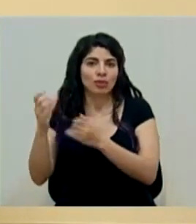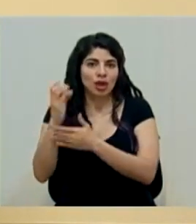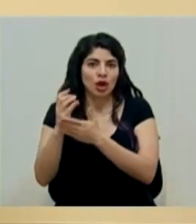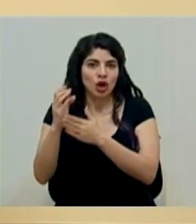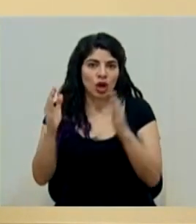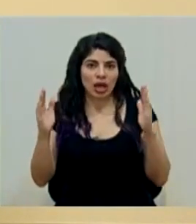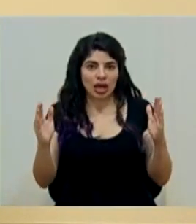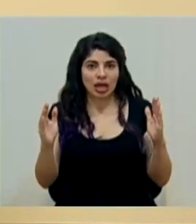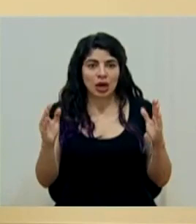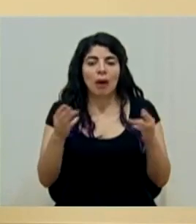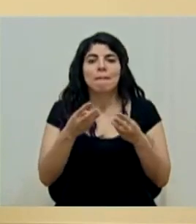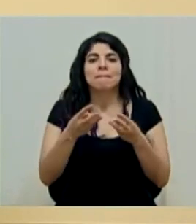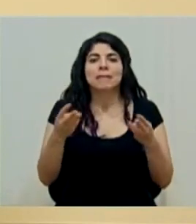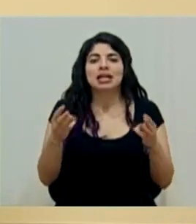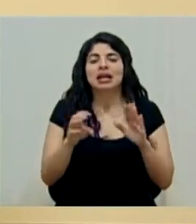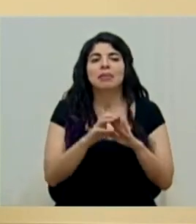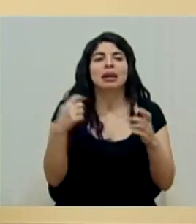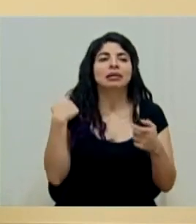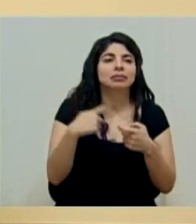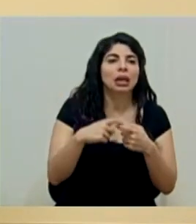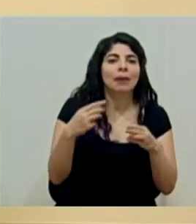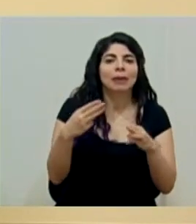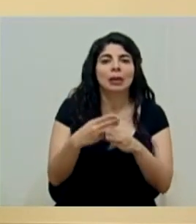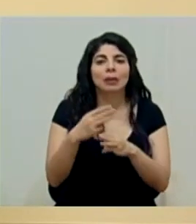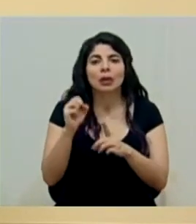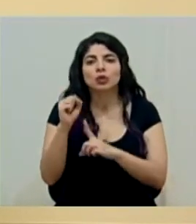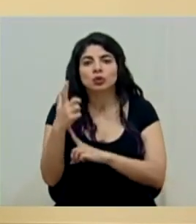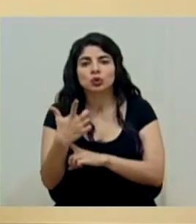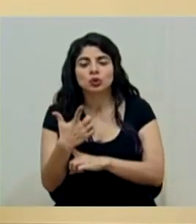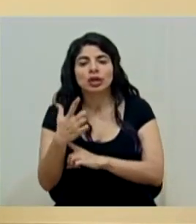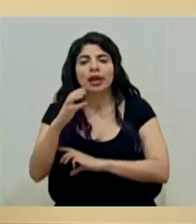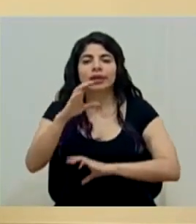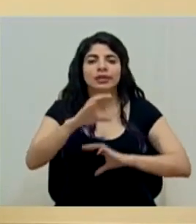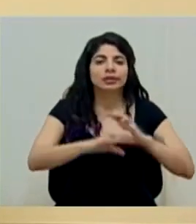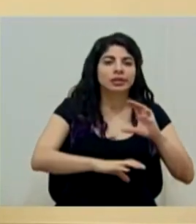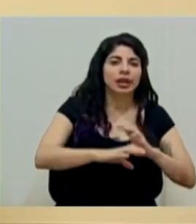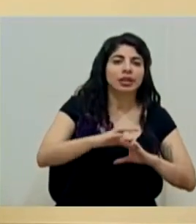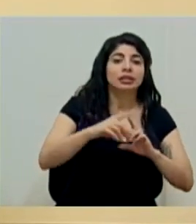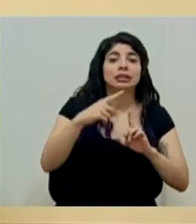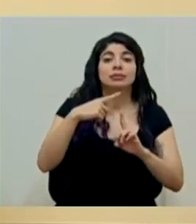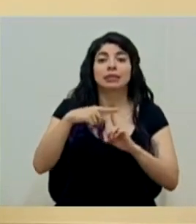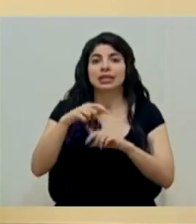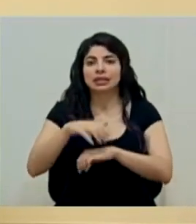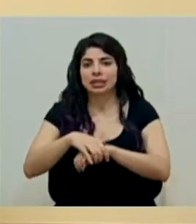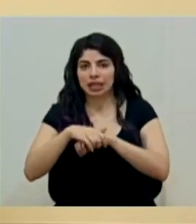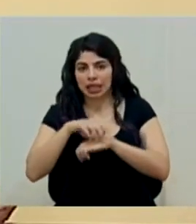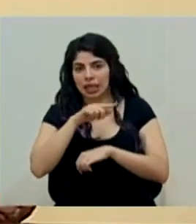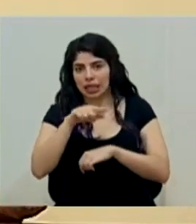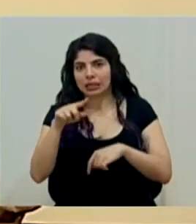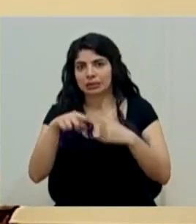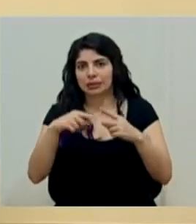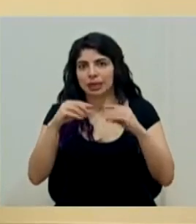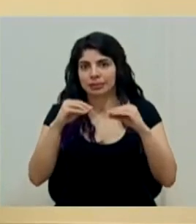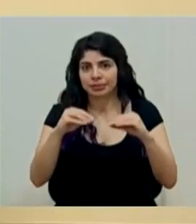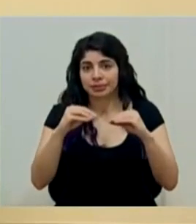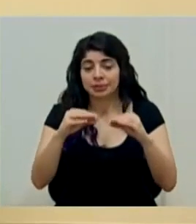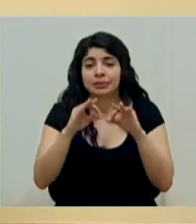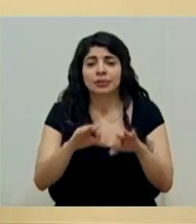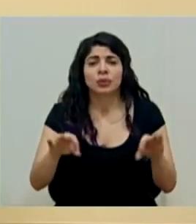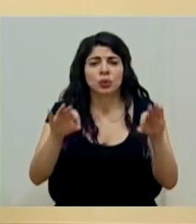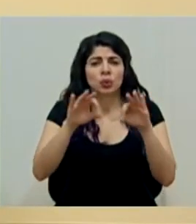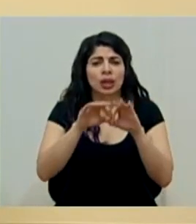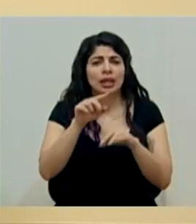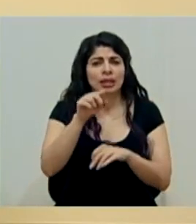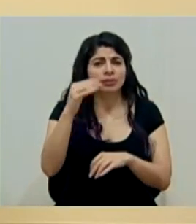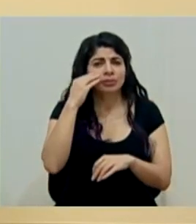secundaria, en asignaturas como español, matemática, estudios sociales, ciencias y además inglés. Es importante,